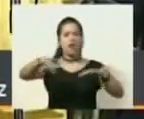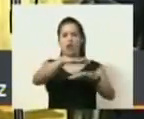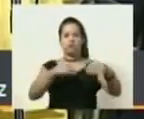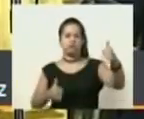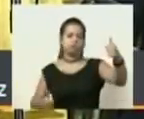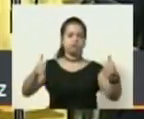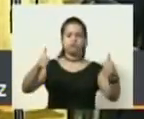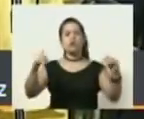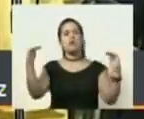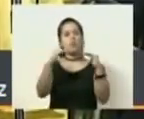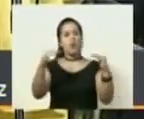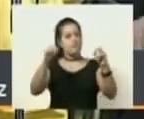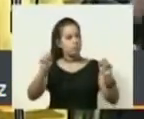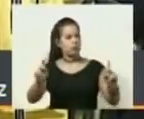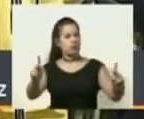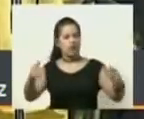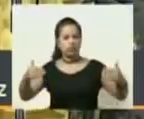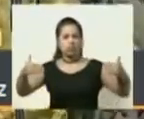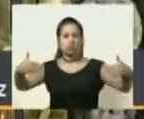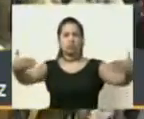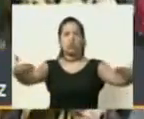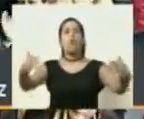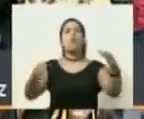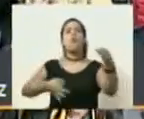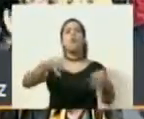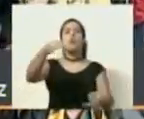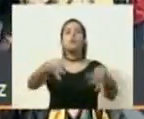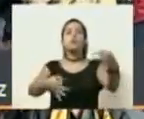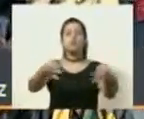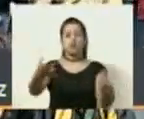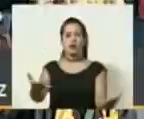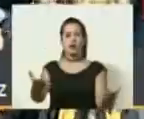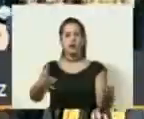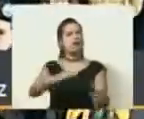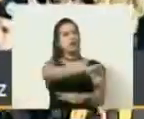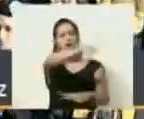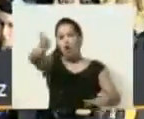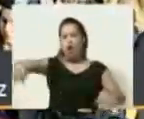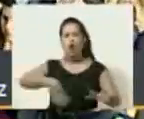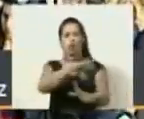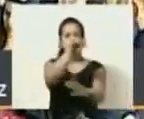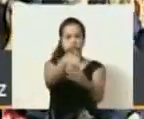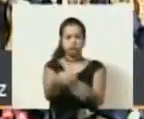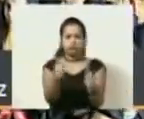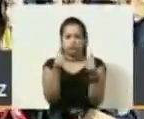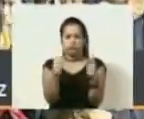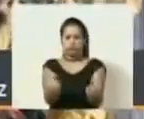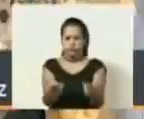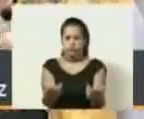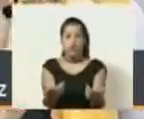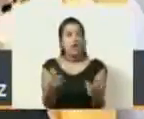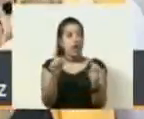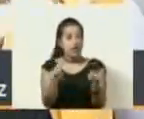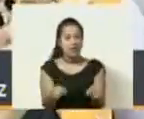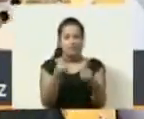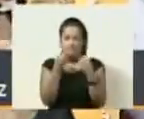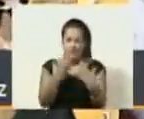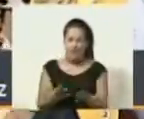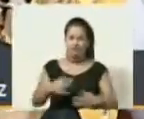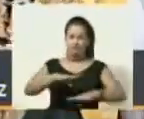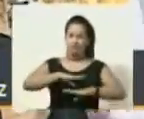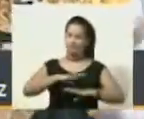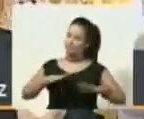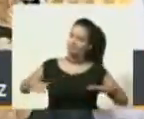oportunidades, una Venezuela justa, una Venezuela de todos y de todas, una Venezuela de bienestar